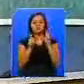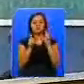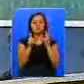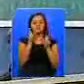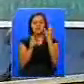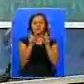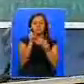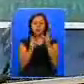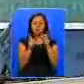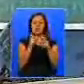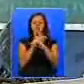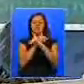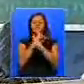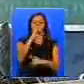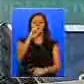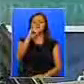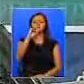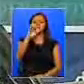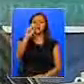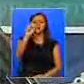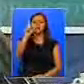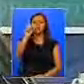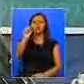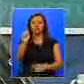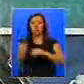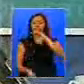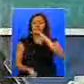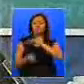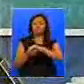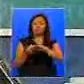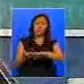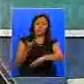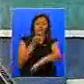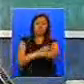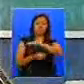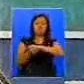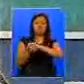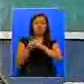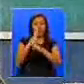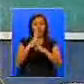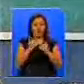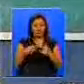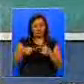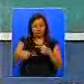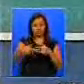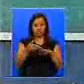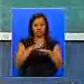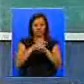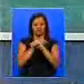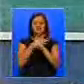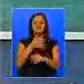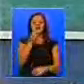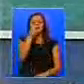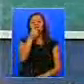ciudadanos discapacitados que eran invisibles para la sociedad. Y hoy estamos con un nuevo desafío, lo vamos a hablar también en este enlace, por eso nos acompaña